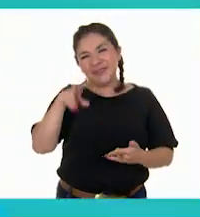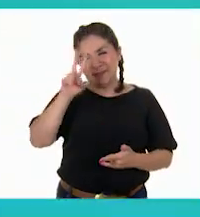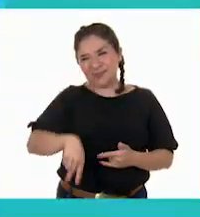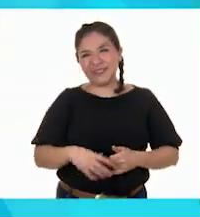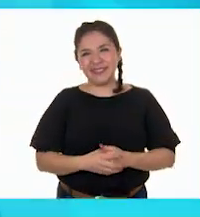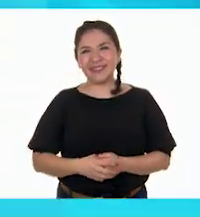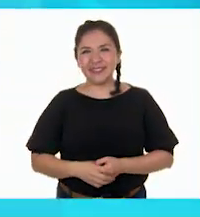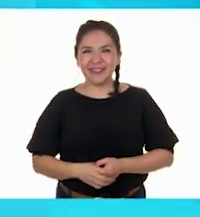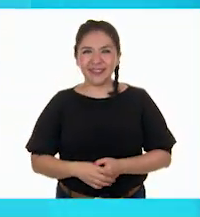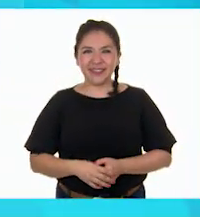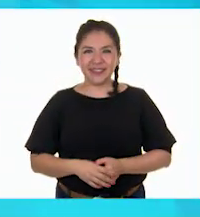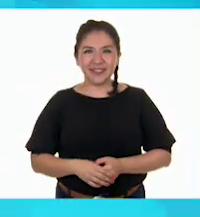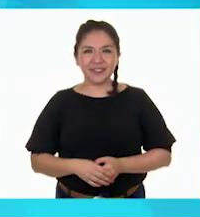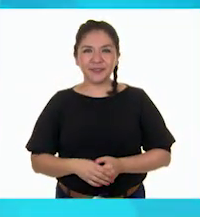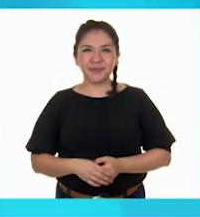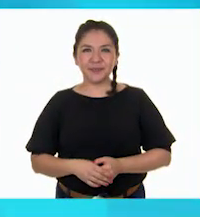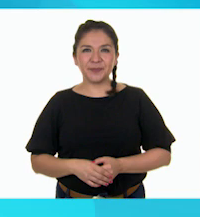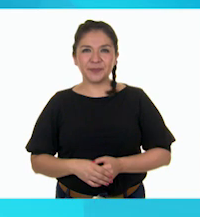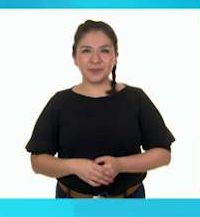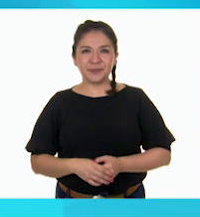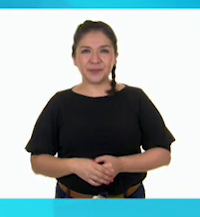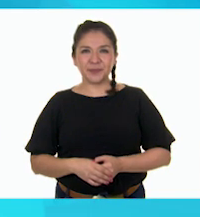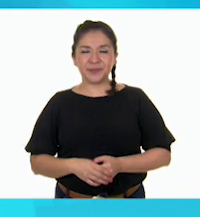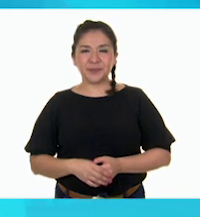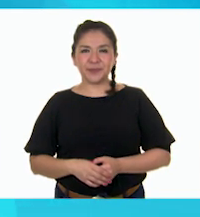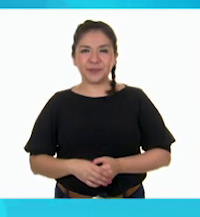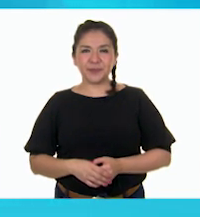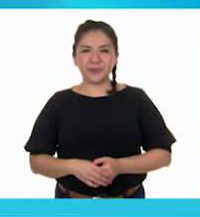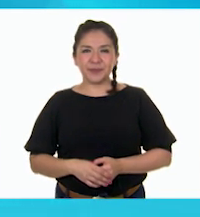definitivamente, ¿verdad? Bien.